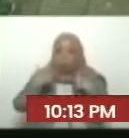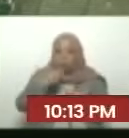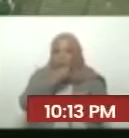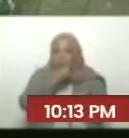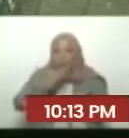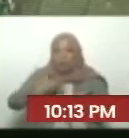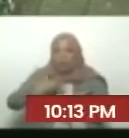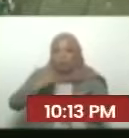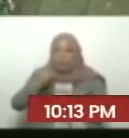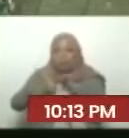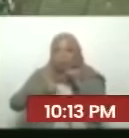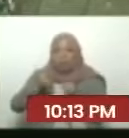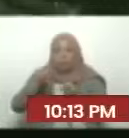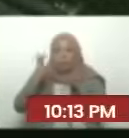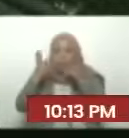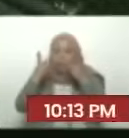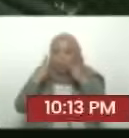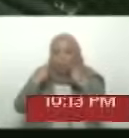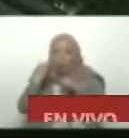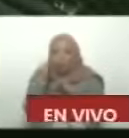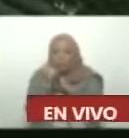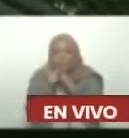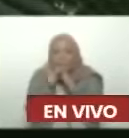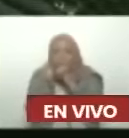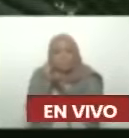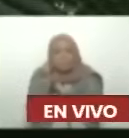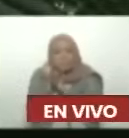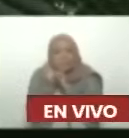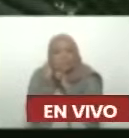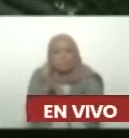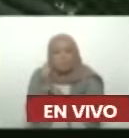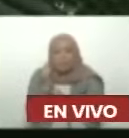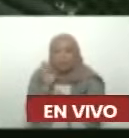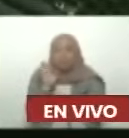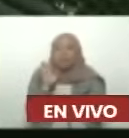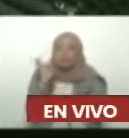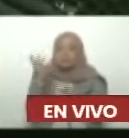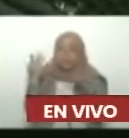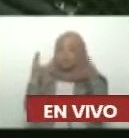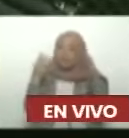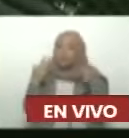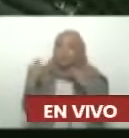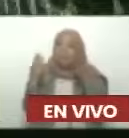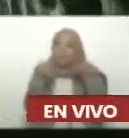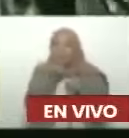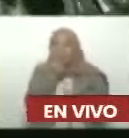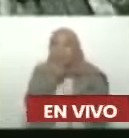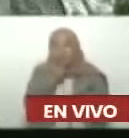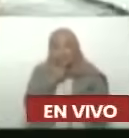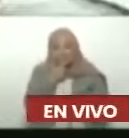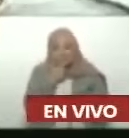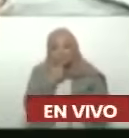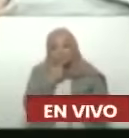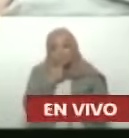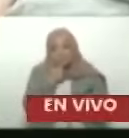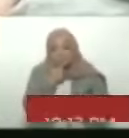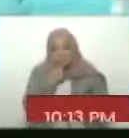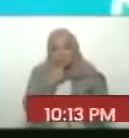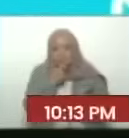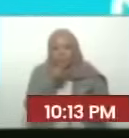blanca parió 2 leones blancos, están recién nacidos. ¿Ah? 2 bellezas,